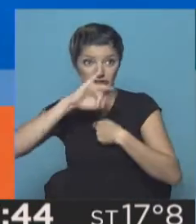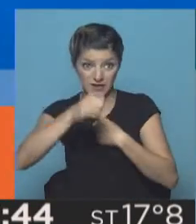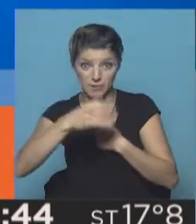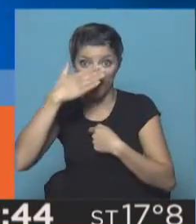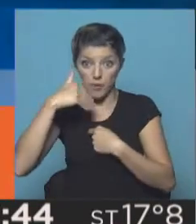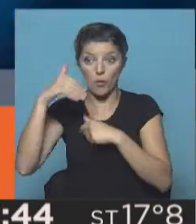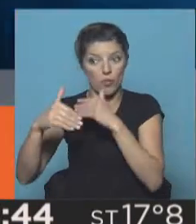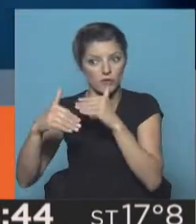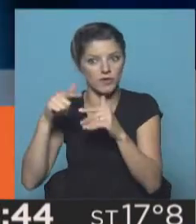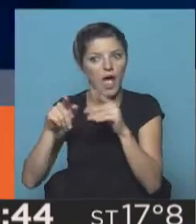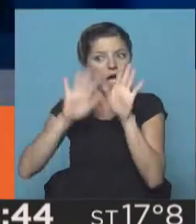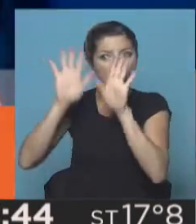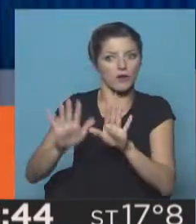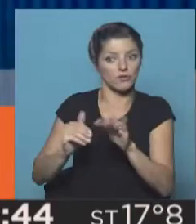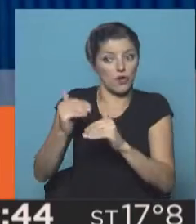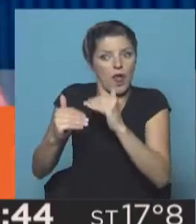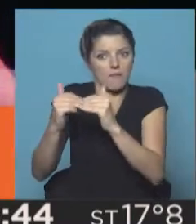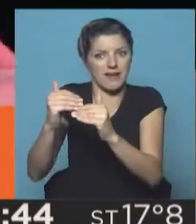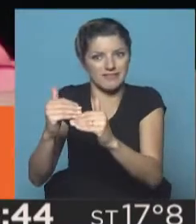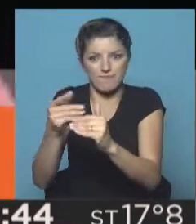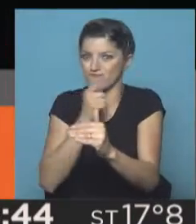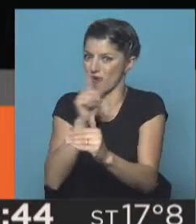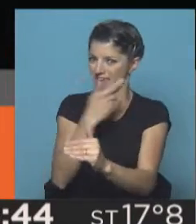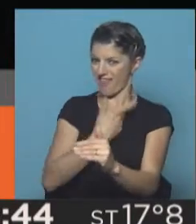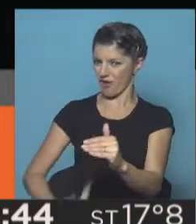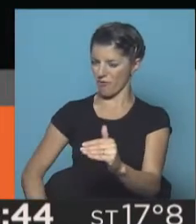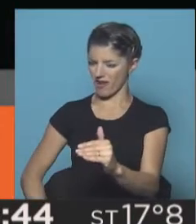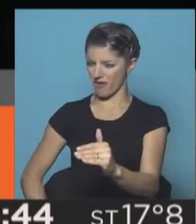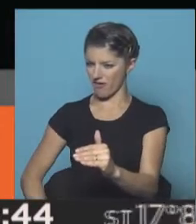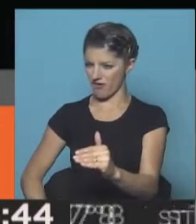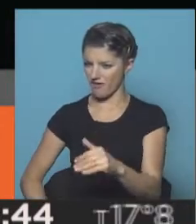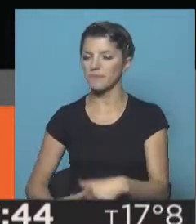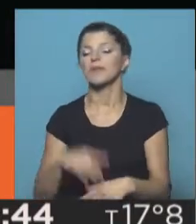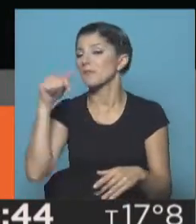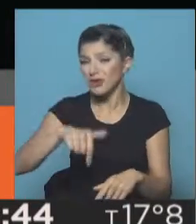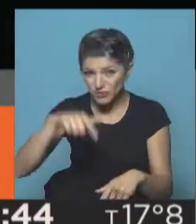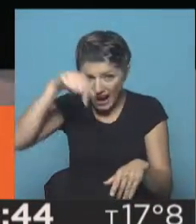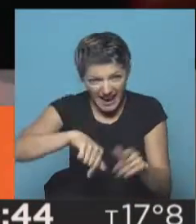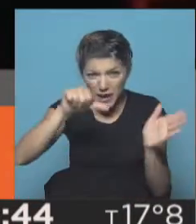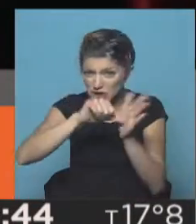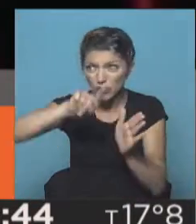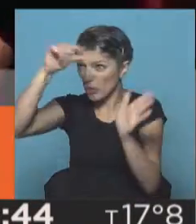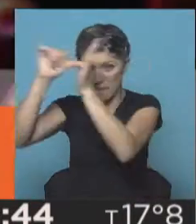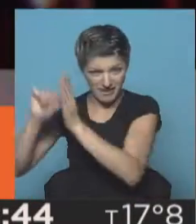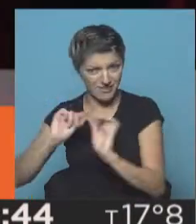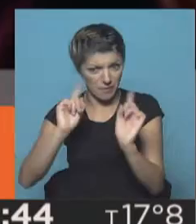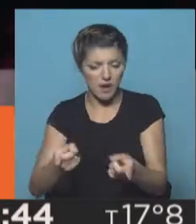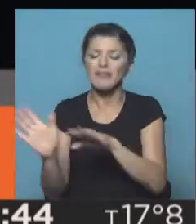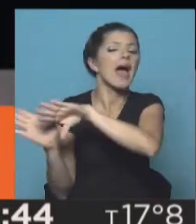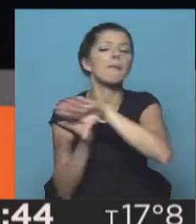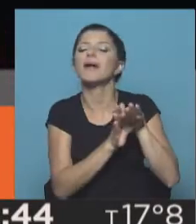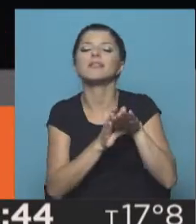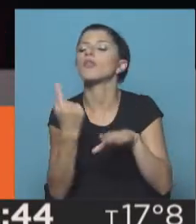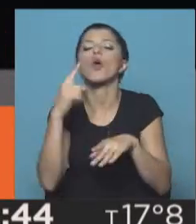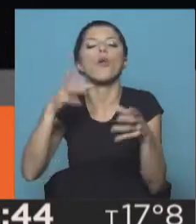avanza demasiado, y pero ya no le gusta. Pone en cuestión, claro. Pero esto pasa en todos lados, digamos, y más allá del signo político, ¿te das cuenta?